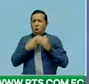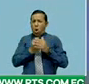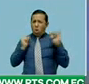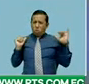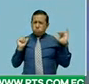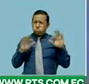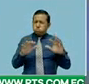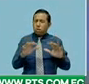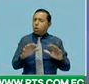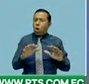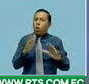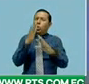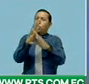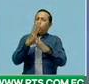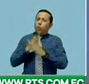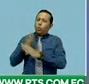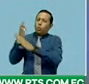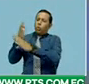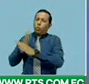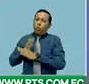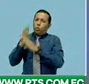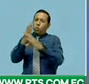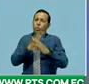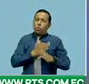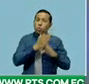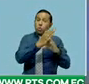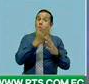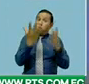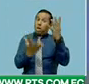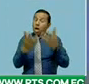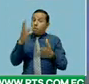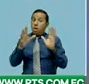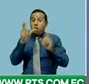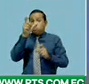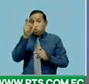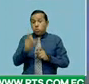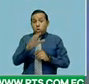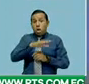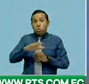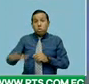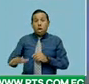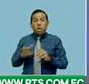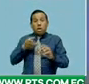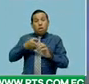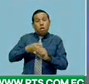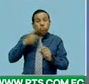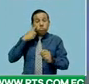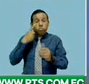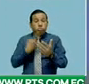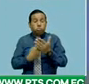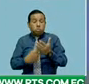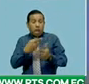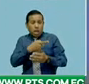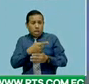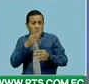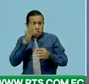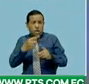de clases. Además, se tiene listo un protocolo en el caso de que un estudiante dé positivo para COVID-19.